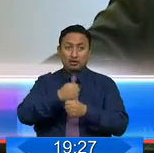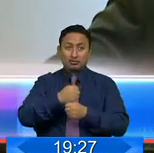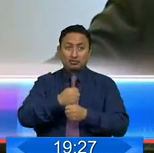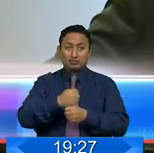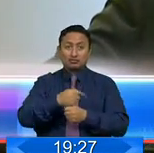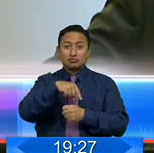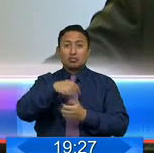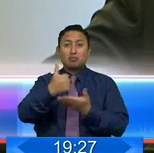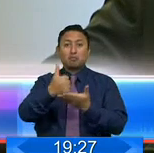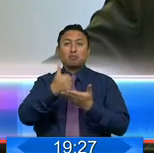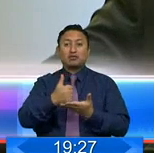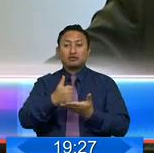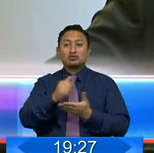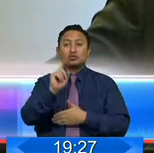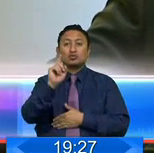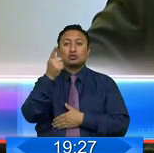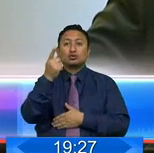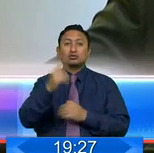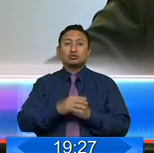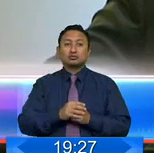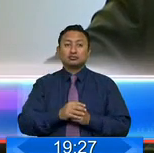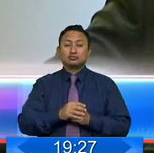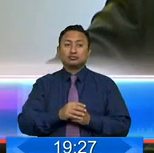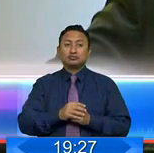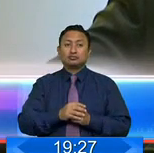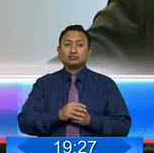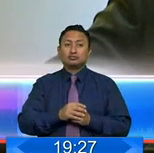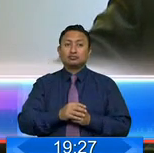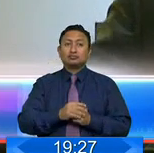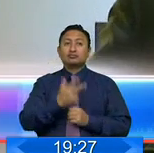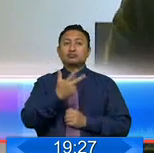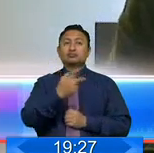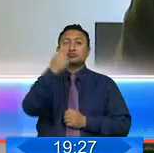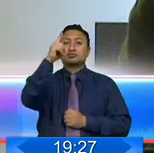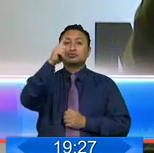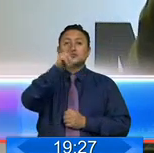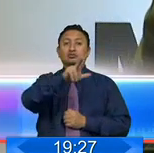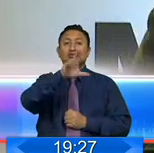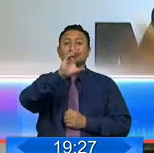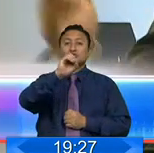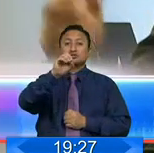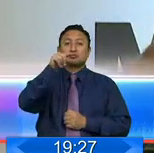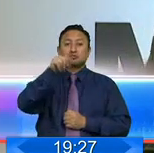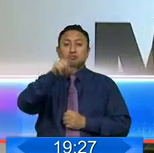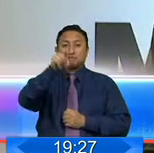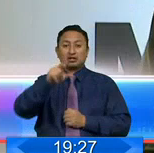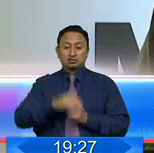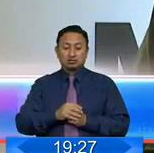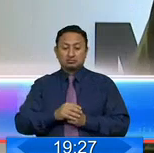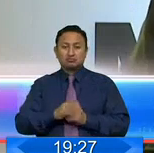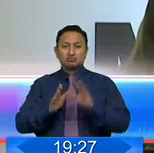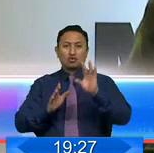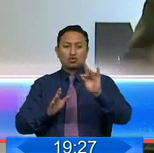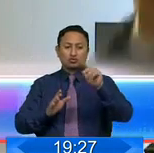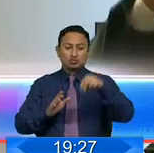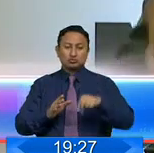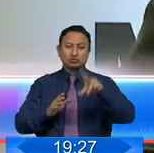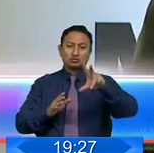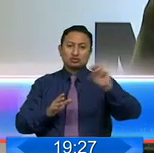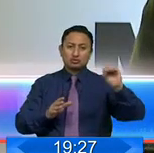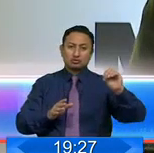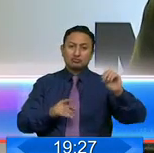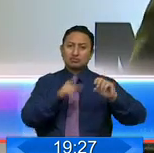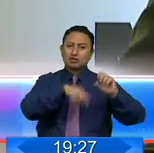beneficia solamente a 3.300.000 habitantes de los 8.300.000 económicamente